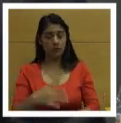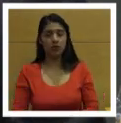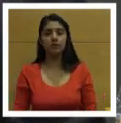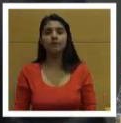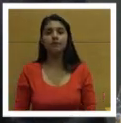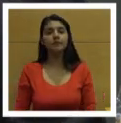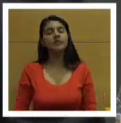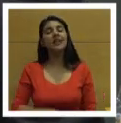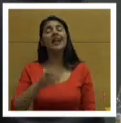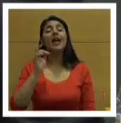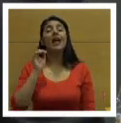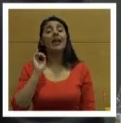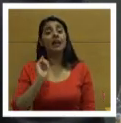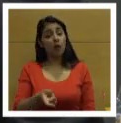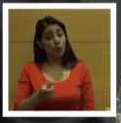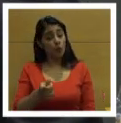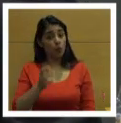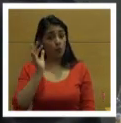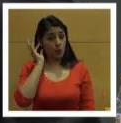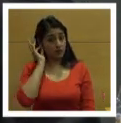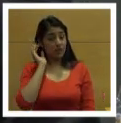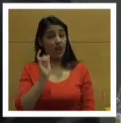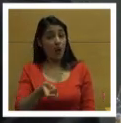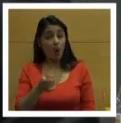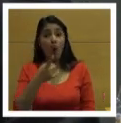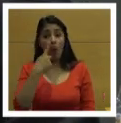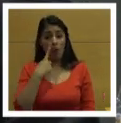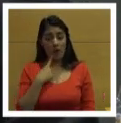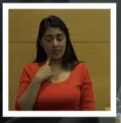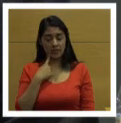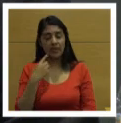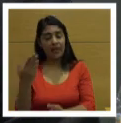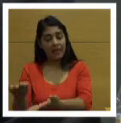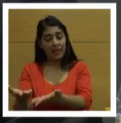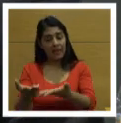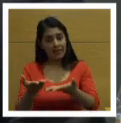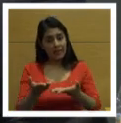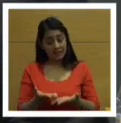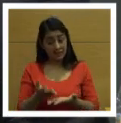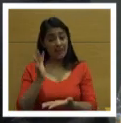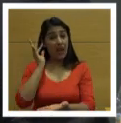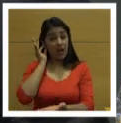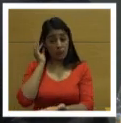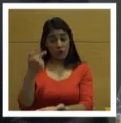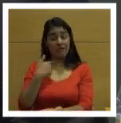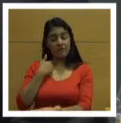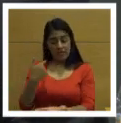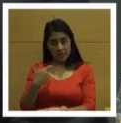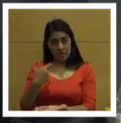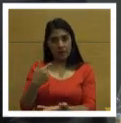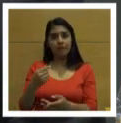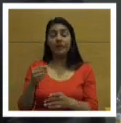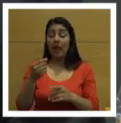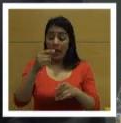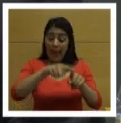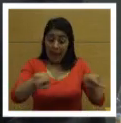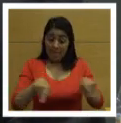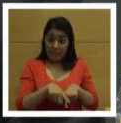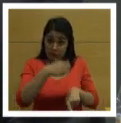La jueza o el juez reciben personalmente a la mujer víctima y la escuchan en un espacio